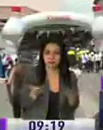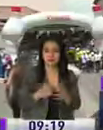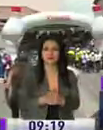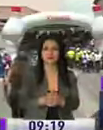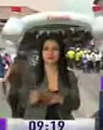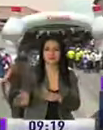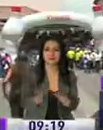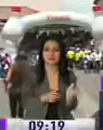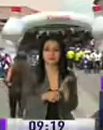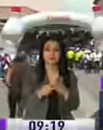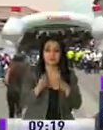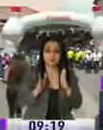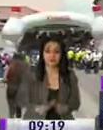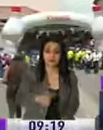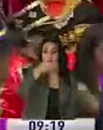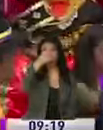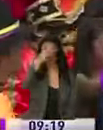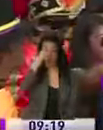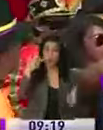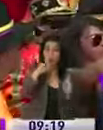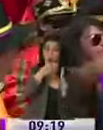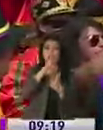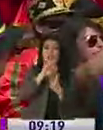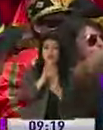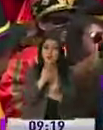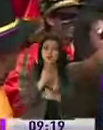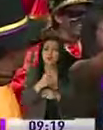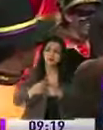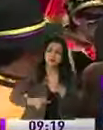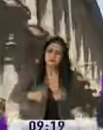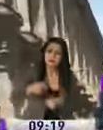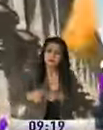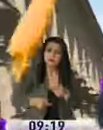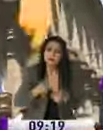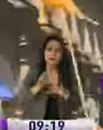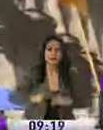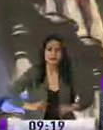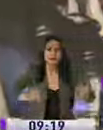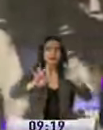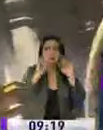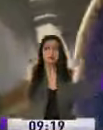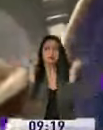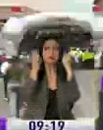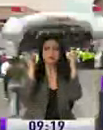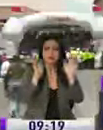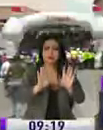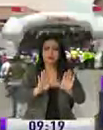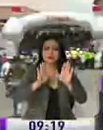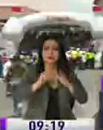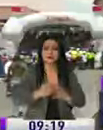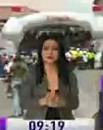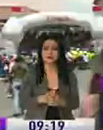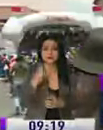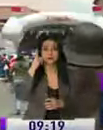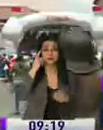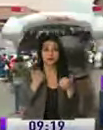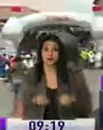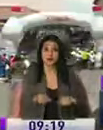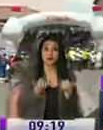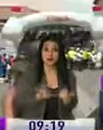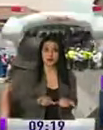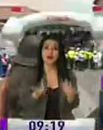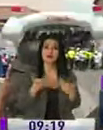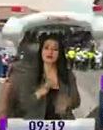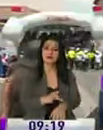parte, el ministro de Cultura, Raúl Pérez, resaltó las tradiciones de estas festividades. Yo creo que ahora tenemos